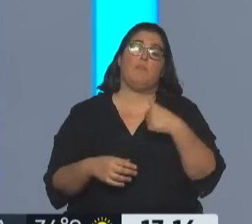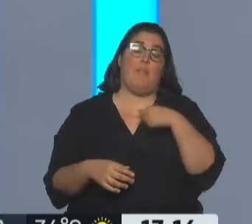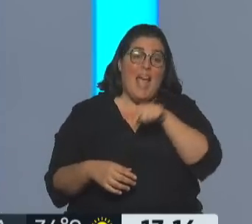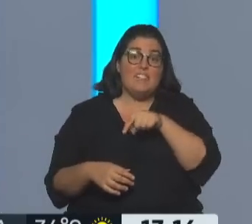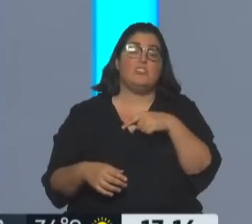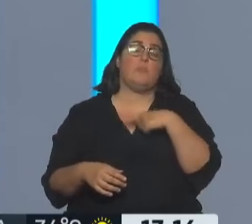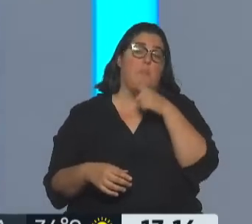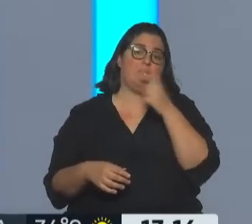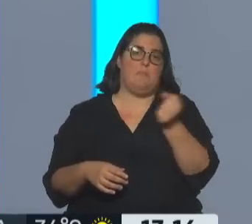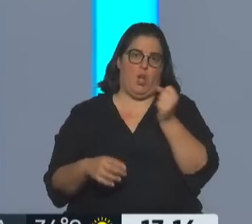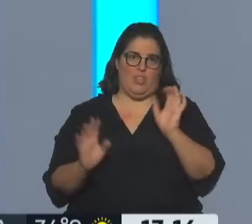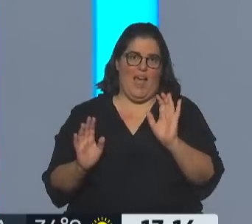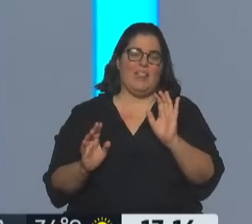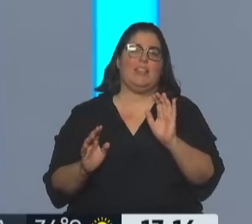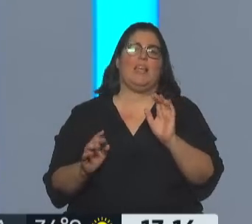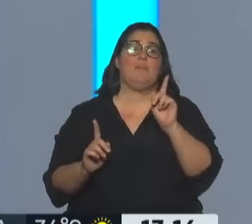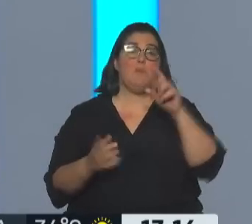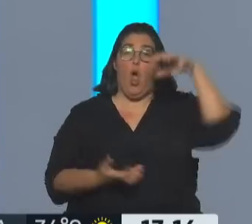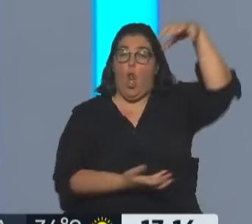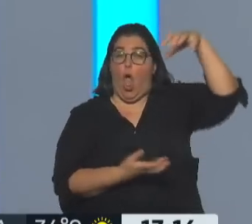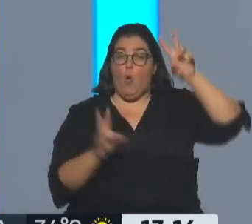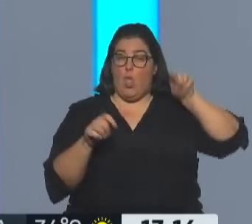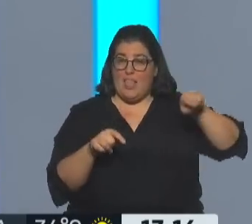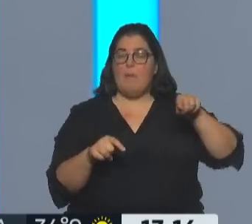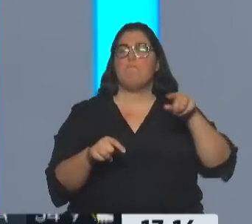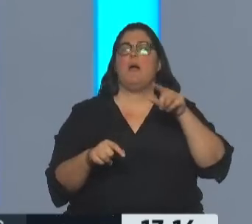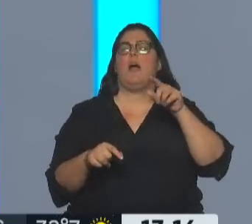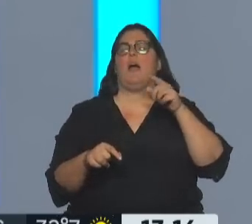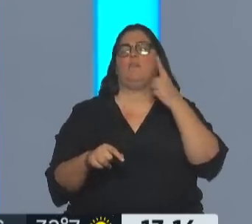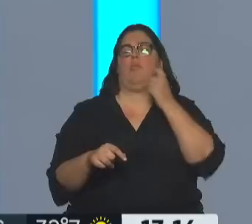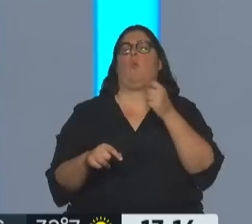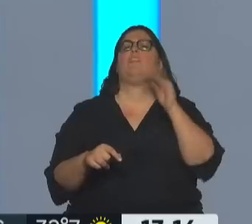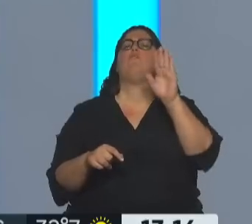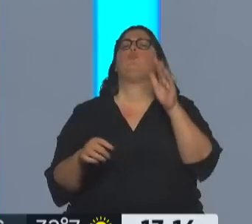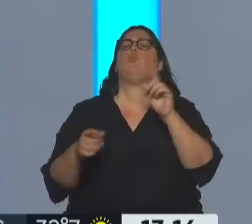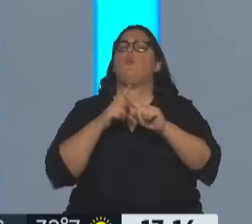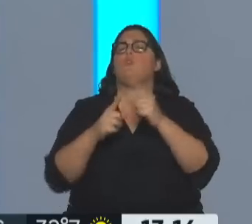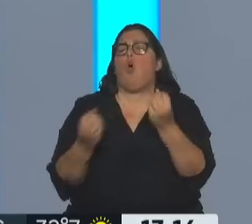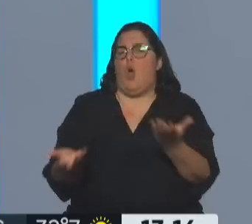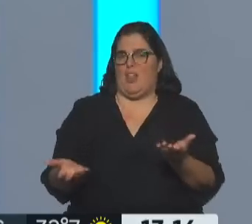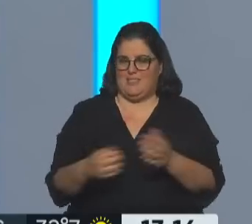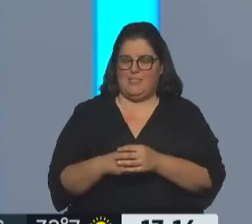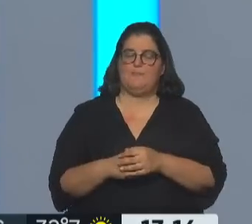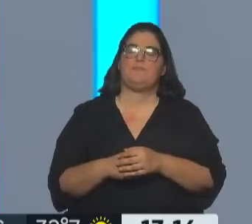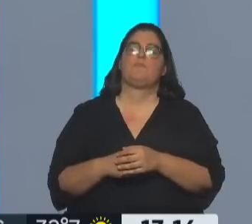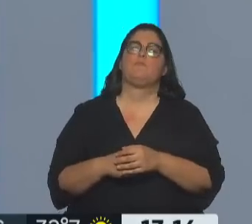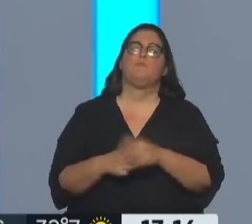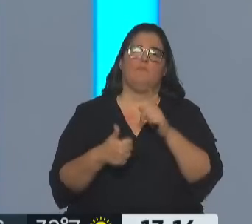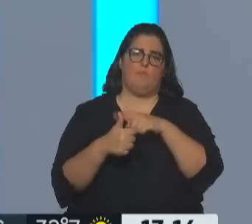es cómo este incidente revela dos cosas, creo, cruciales para entender el futuro del vínculo, ¿no? Lo primero tiene que ver, bueno,